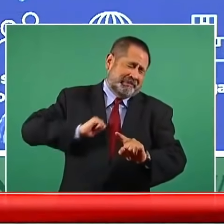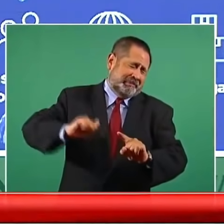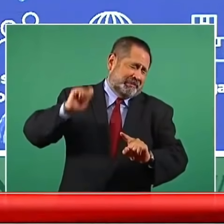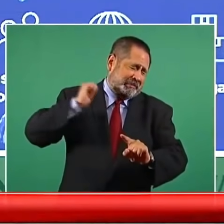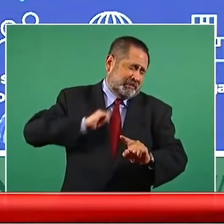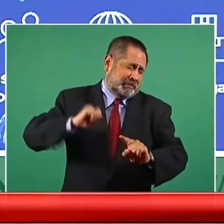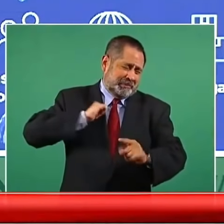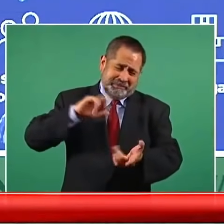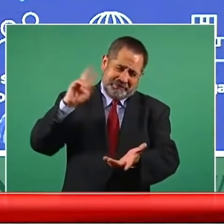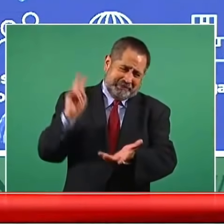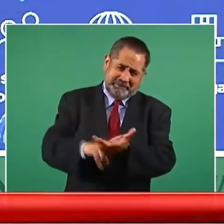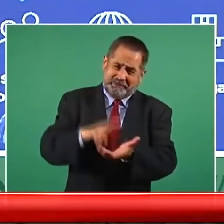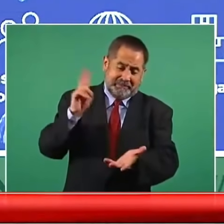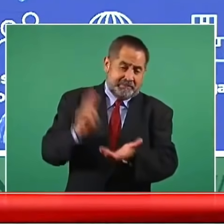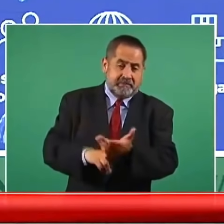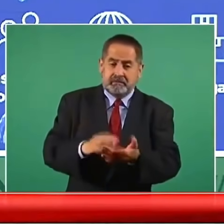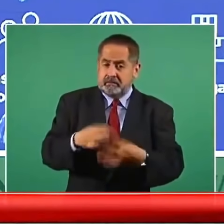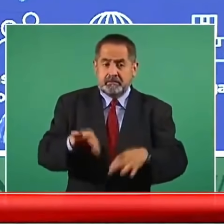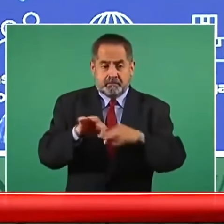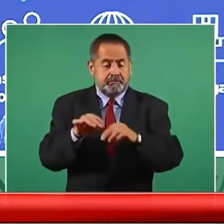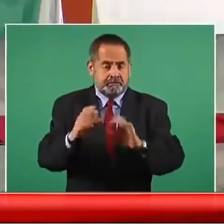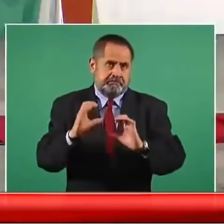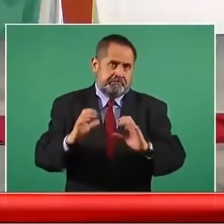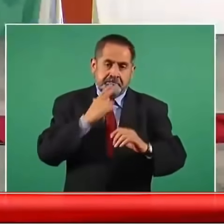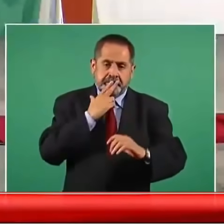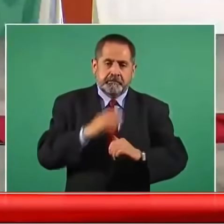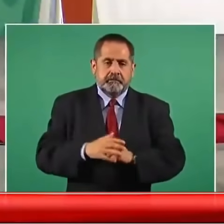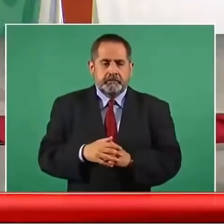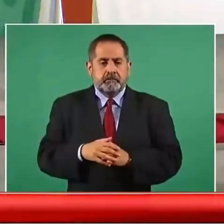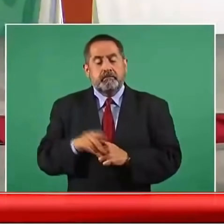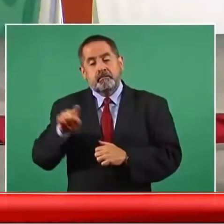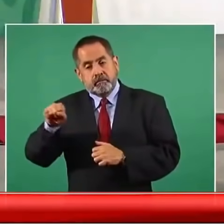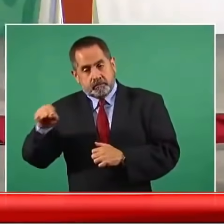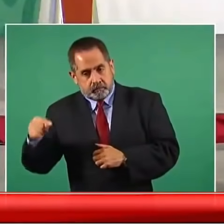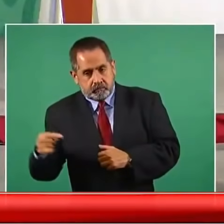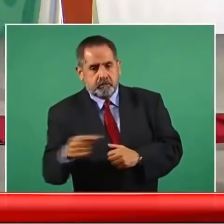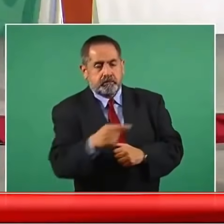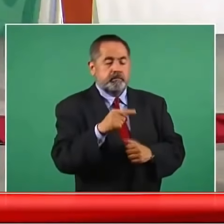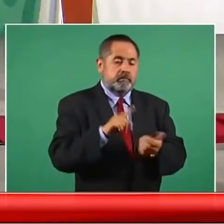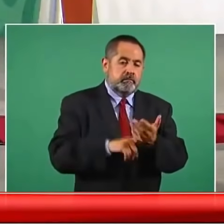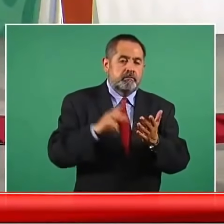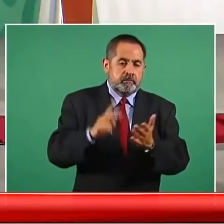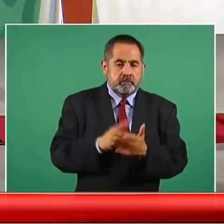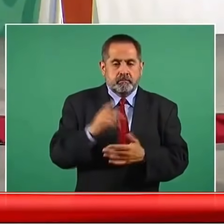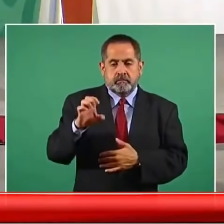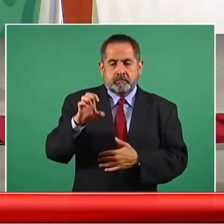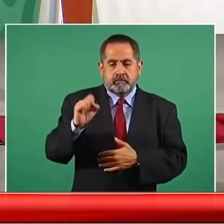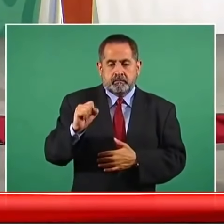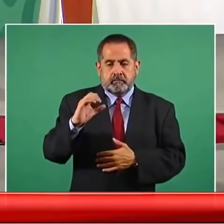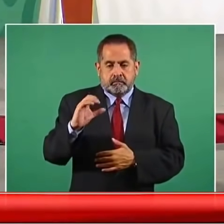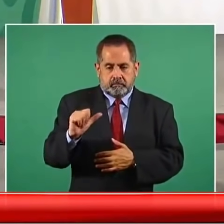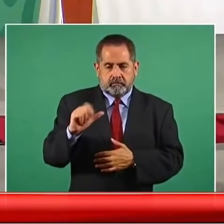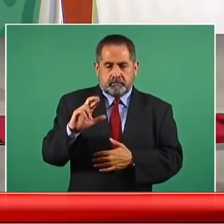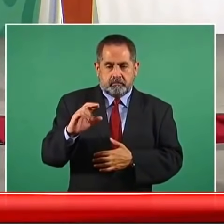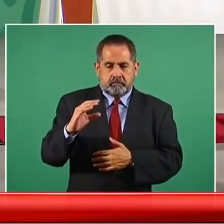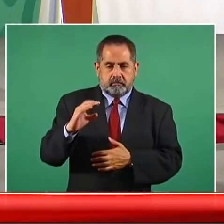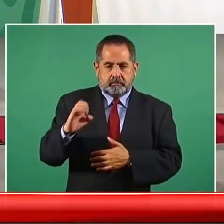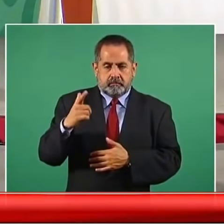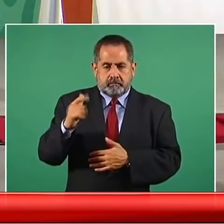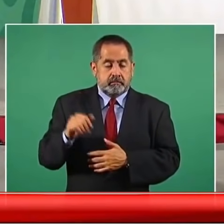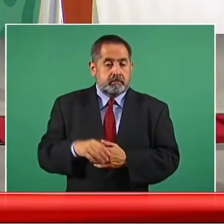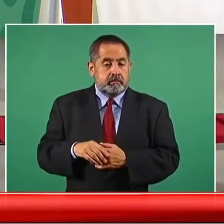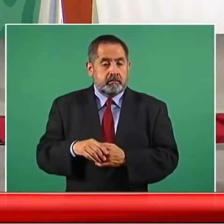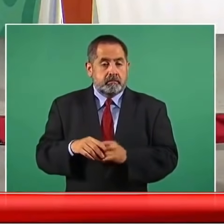tesoro. Bueno, seguimos y aquí encontramos de nuevo Escárcega. Sí. Estos